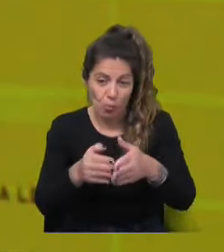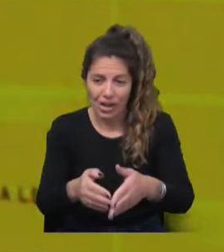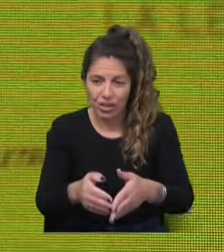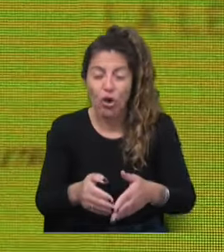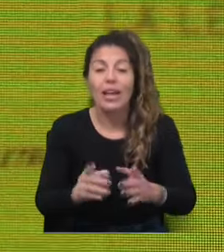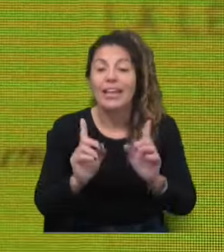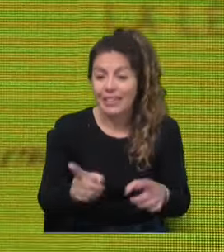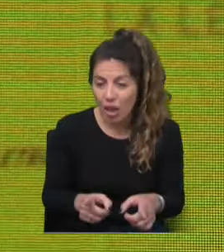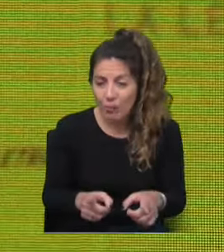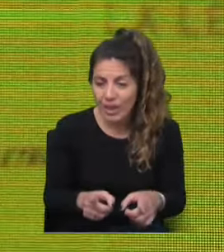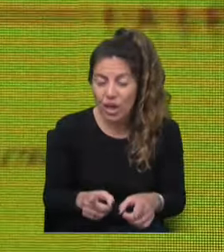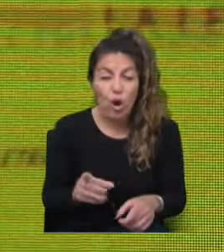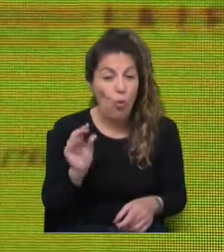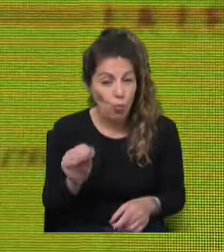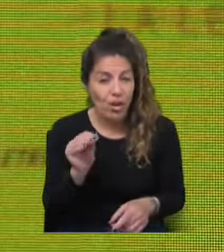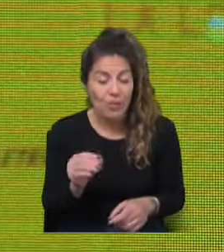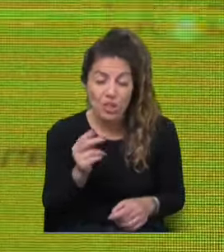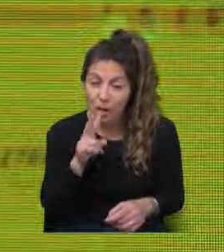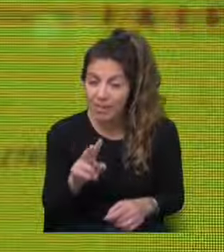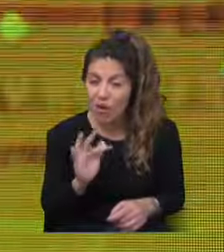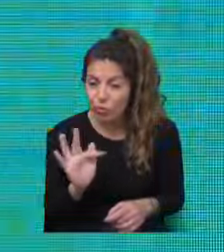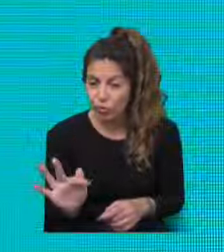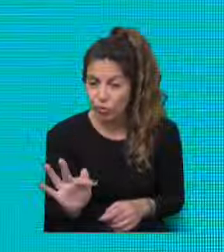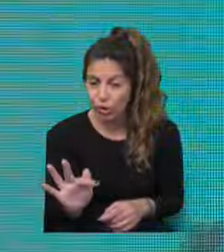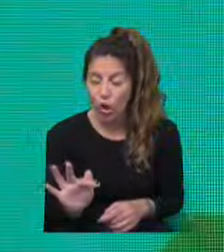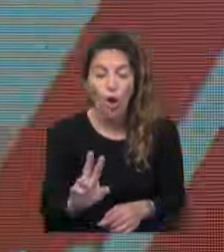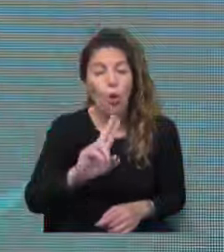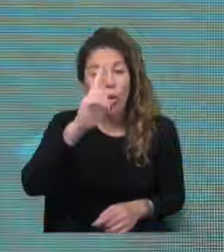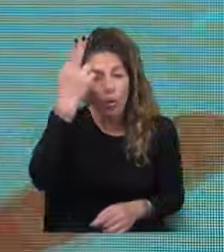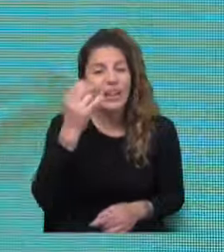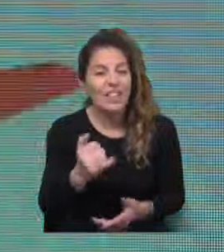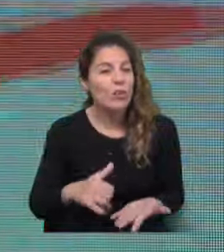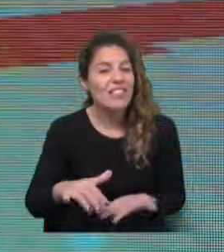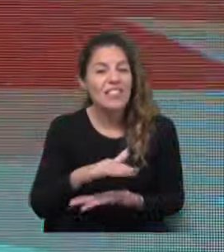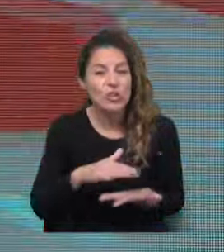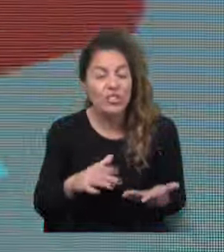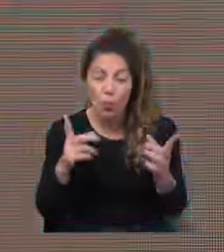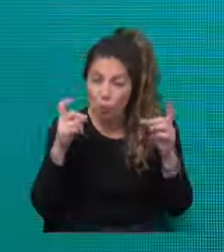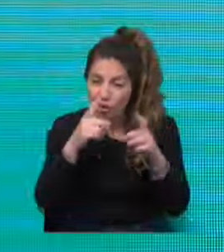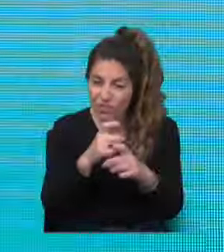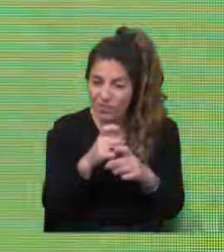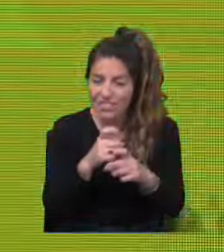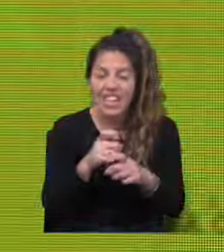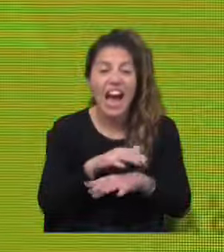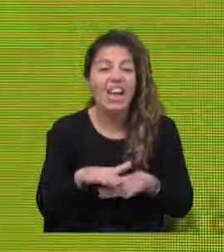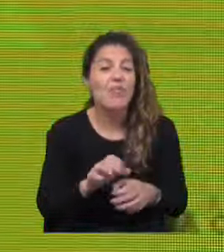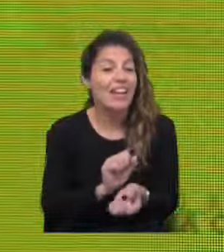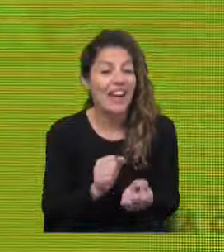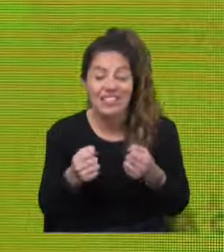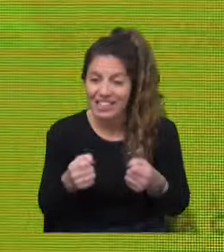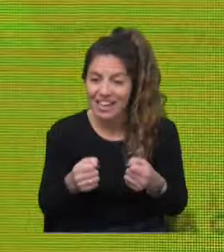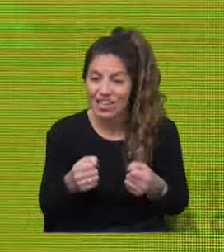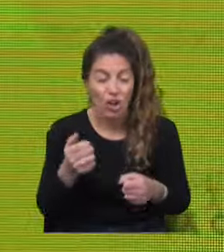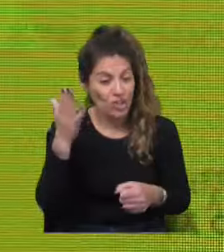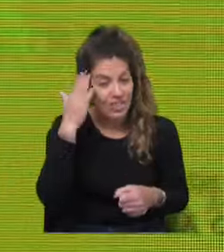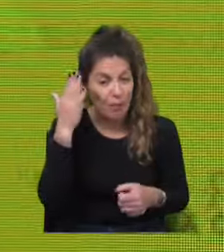luces rojas, yo creo, también, para mirar para adelante, que es que Uruguay tiene una situación muy complicada a nivel carcelario, sabemos